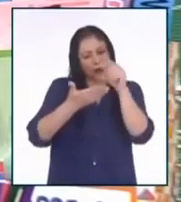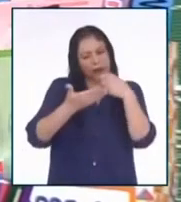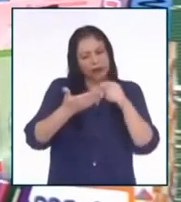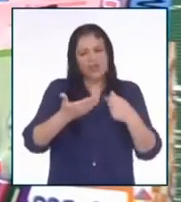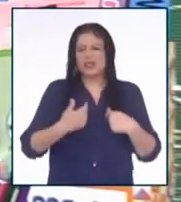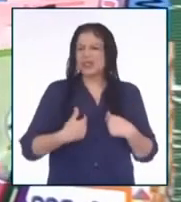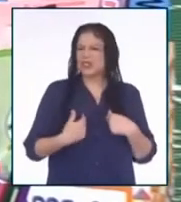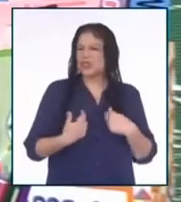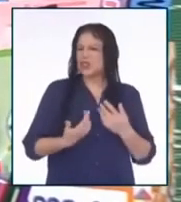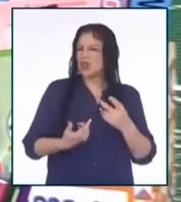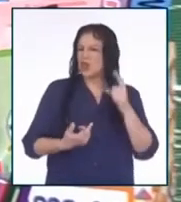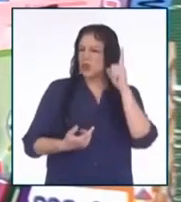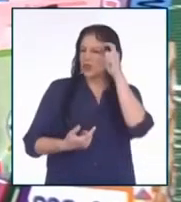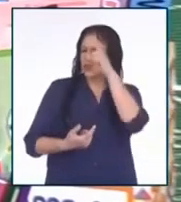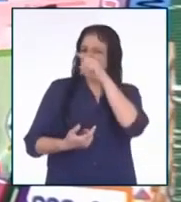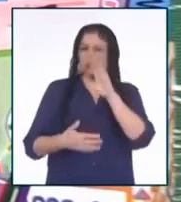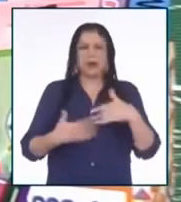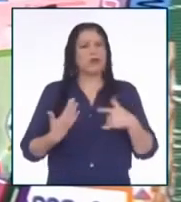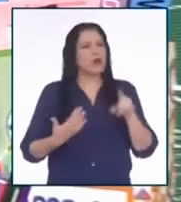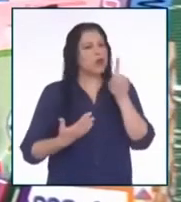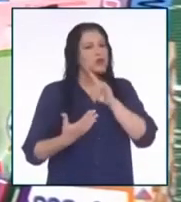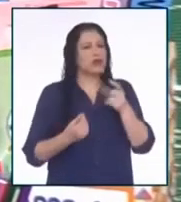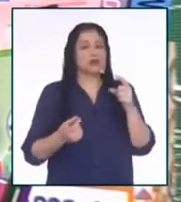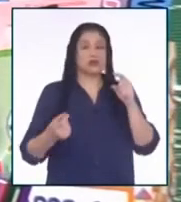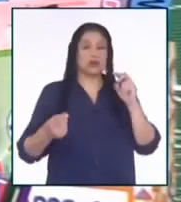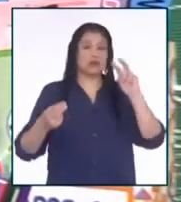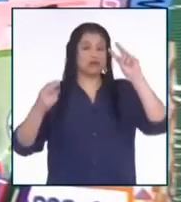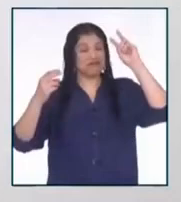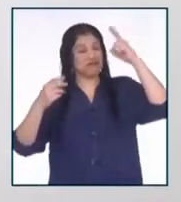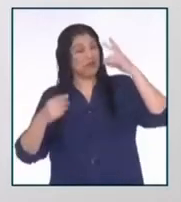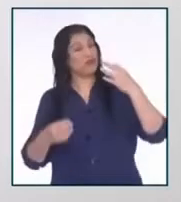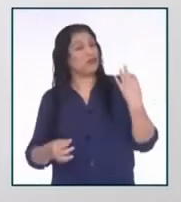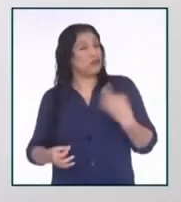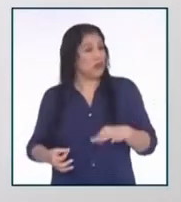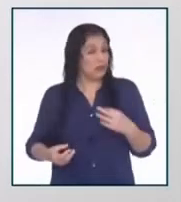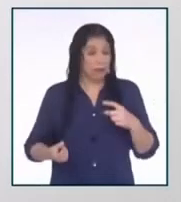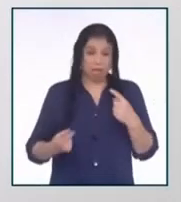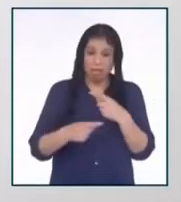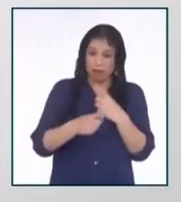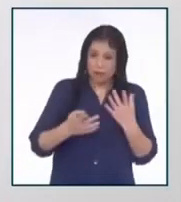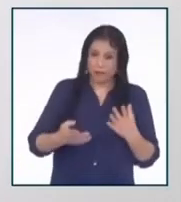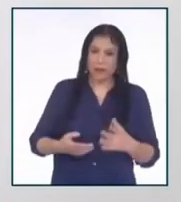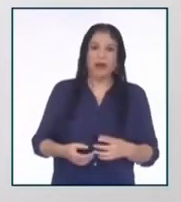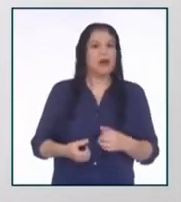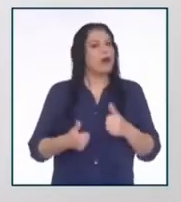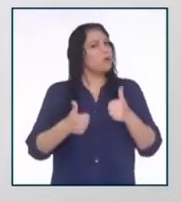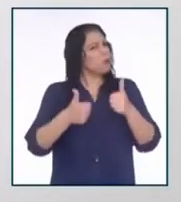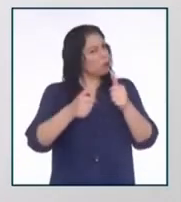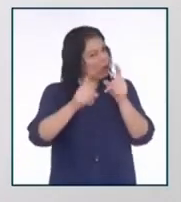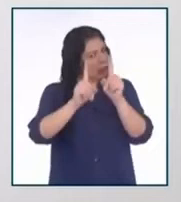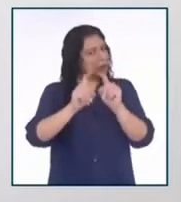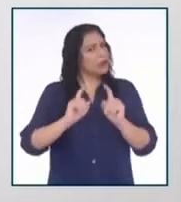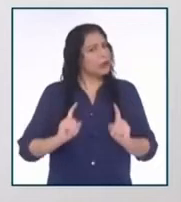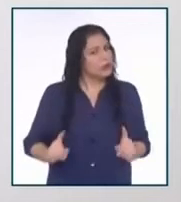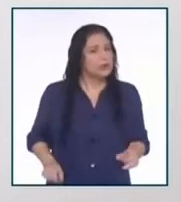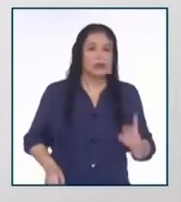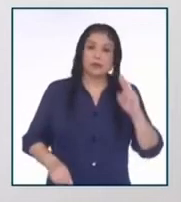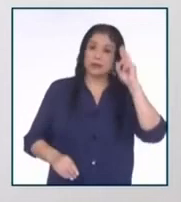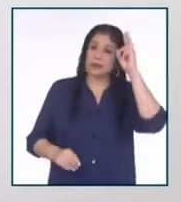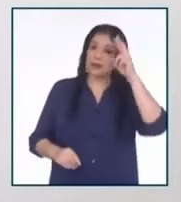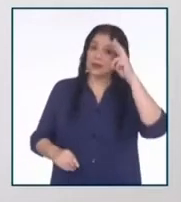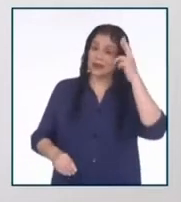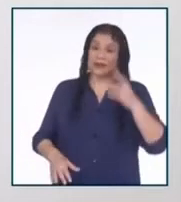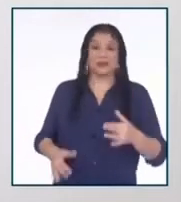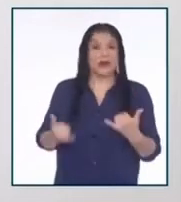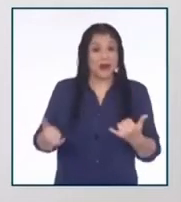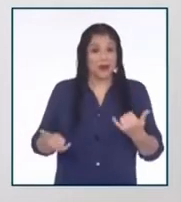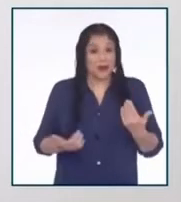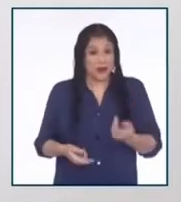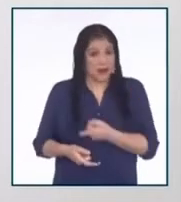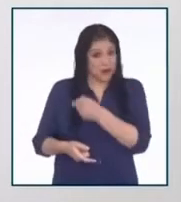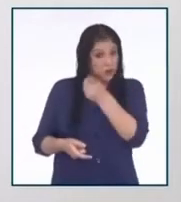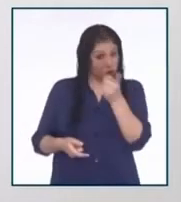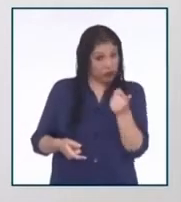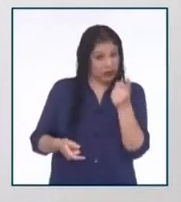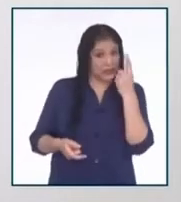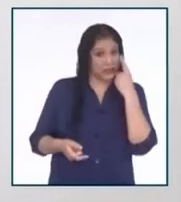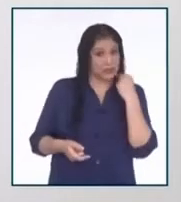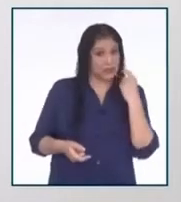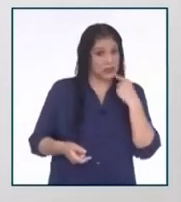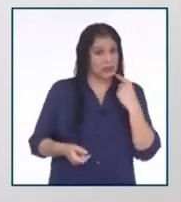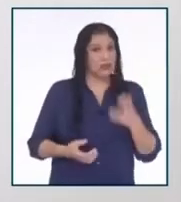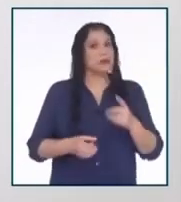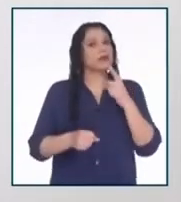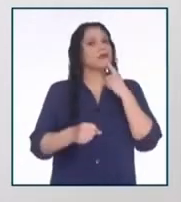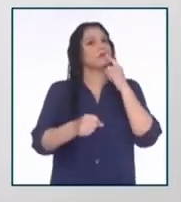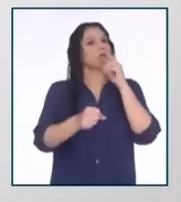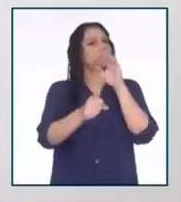tengo dificultades para utilizarlo o si lo confundo constantemente? Buena pregunta, Stephanie. Por eso ahora todas y todos nos vamos